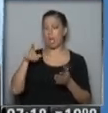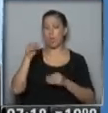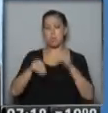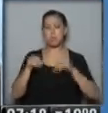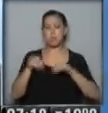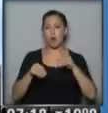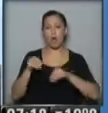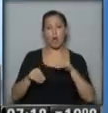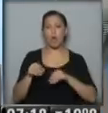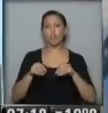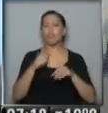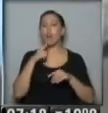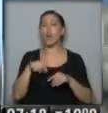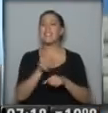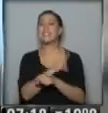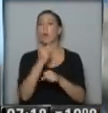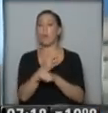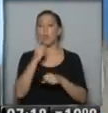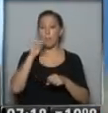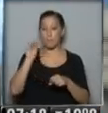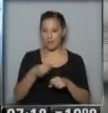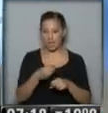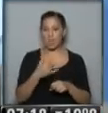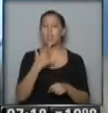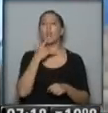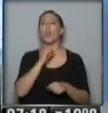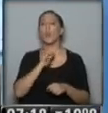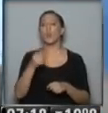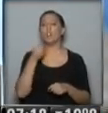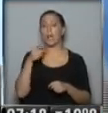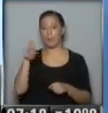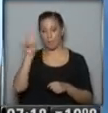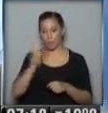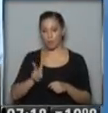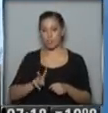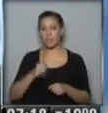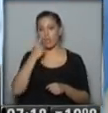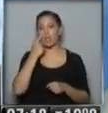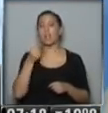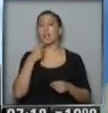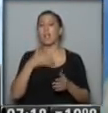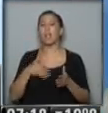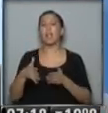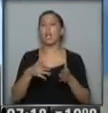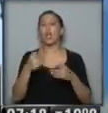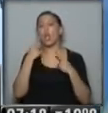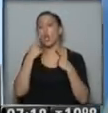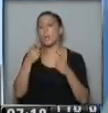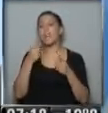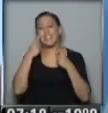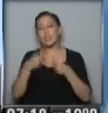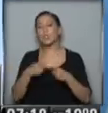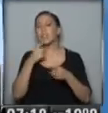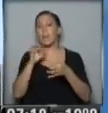ubicaron en la segunda posición detrás de Nicolás Maduro. Denuncio que en Venezuela está en camino el desconocimiento de las